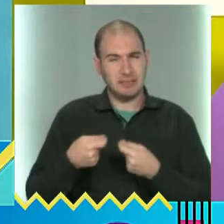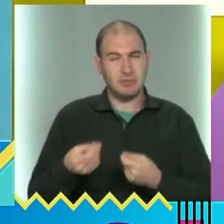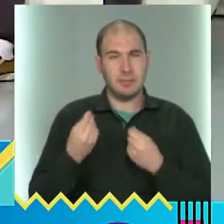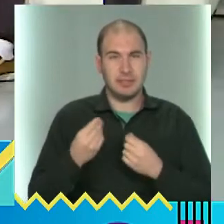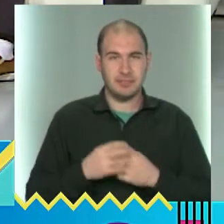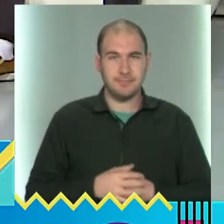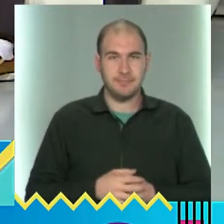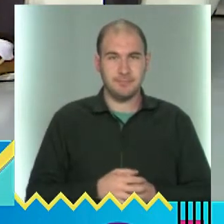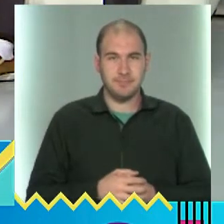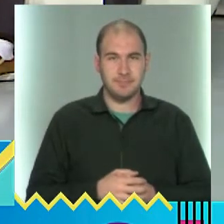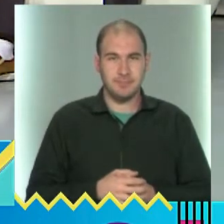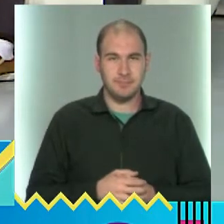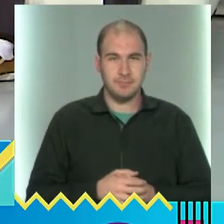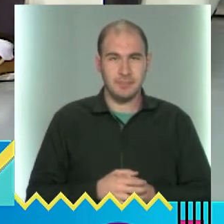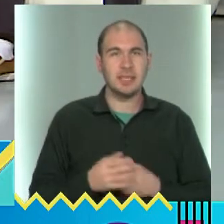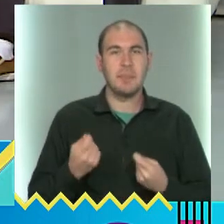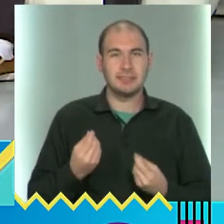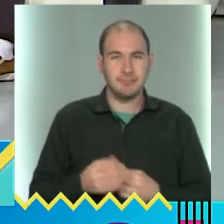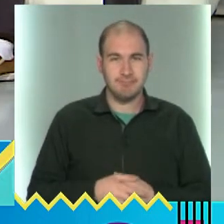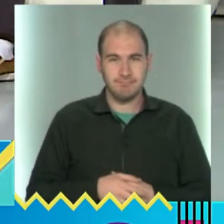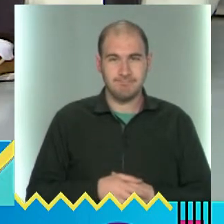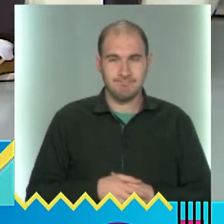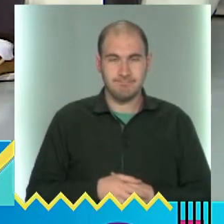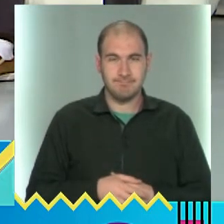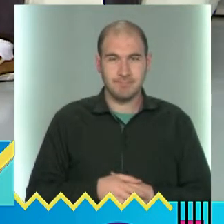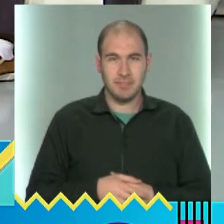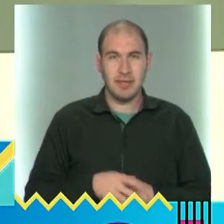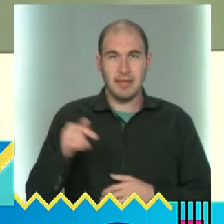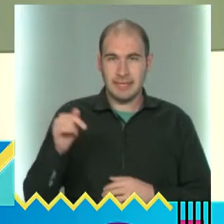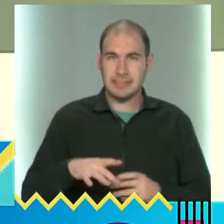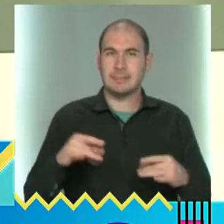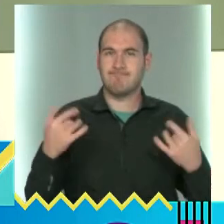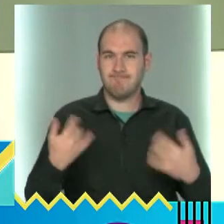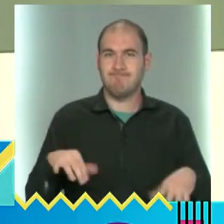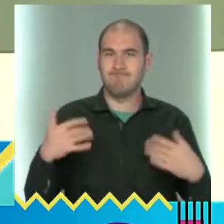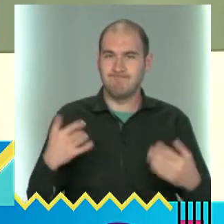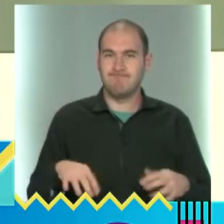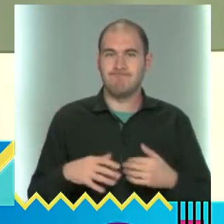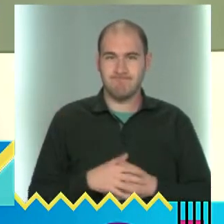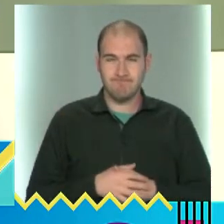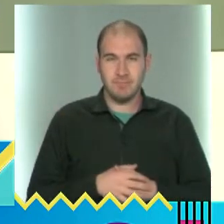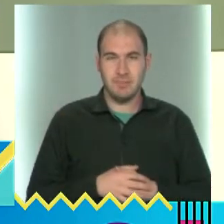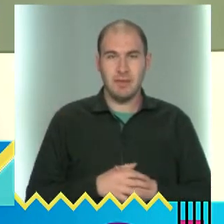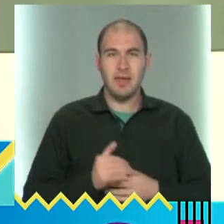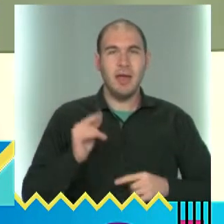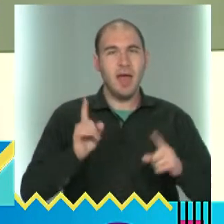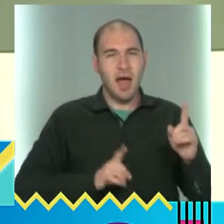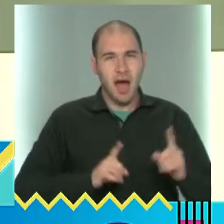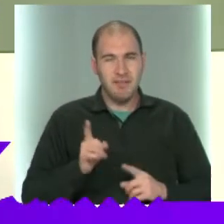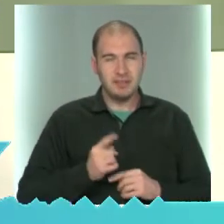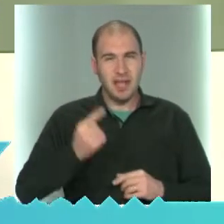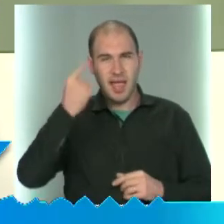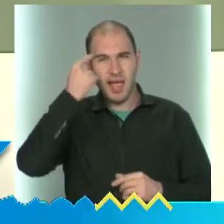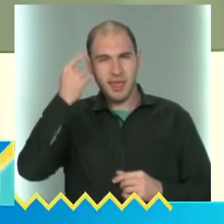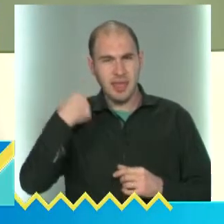financiamiento? ¿Qué pasa? Realmente es todo un tema. Por ahí llevar la idea